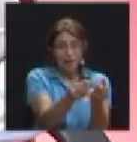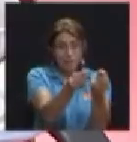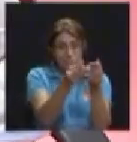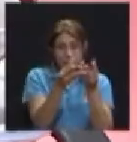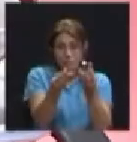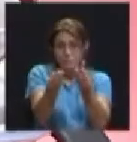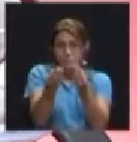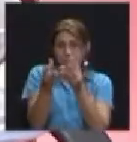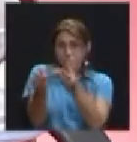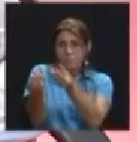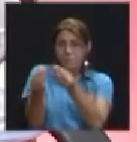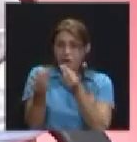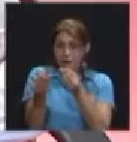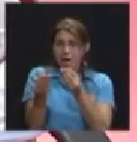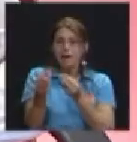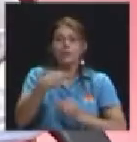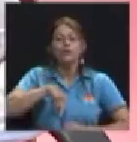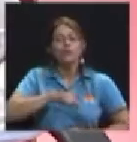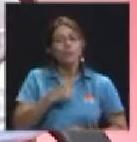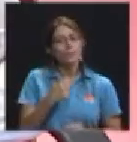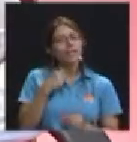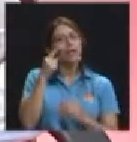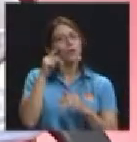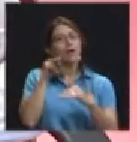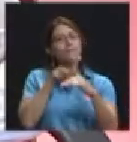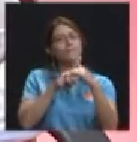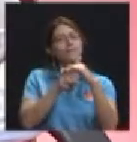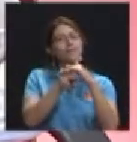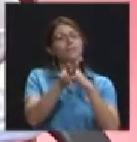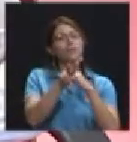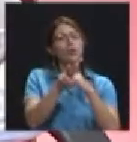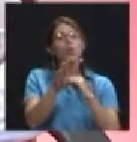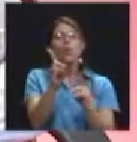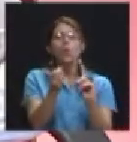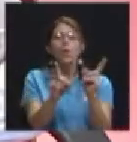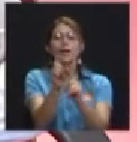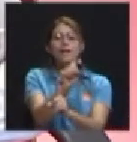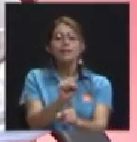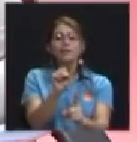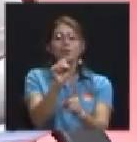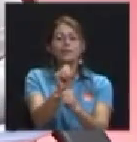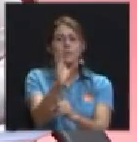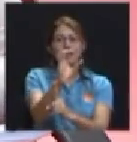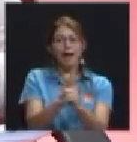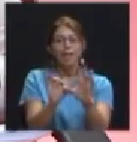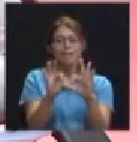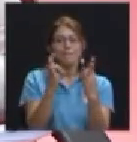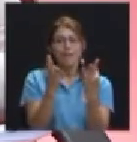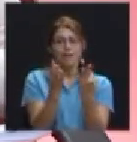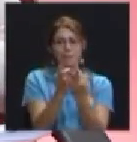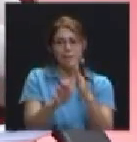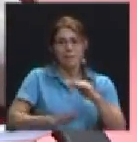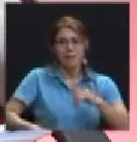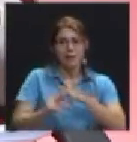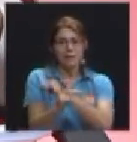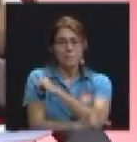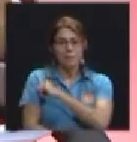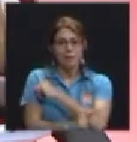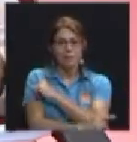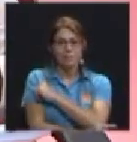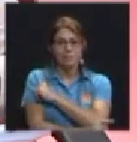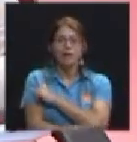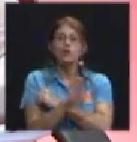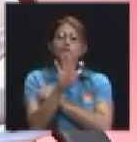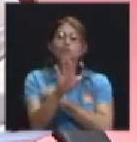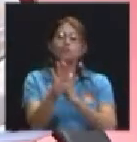país, en qué situación es la que están, ¿verdad?, las familias, los hogares, en el sentido de, bueno, cuál es